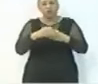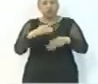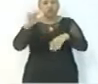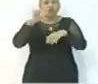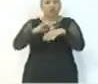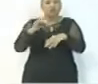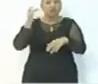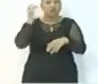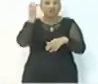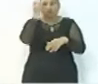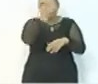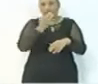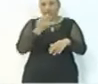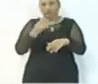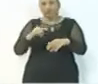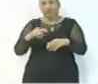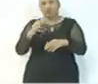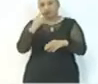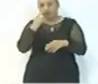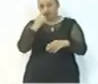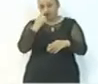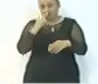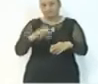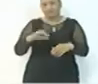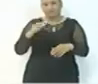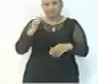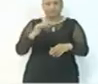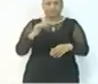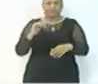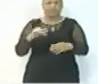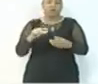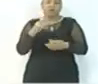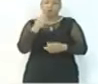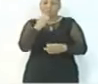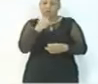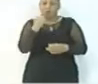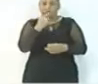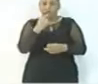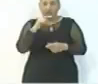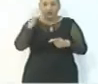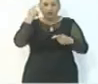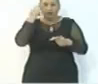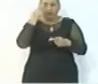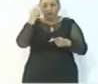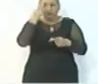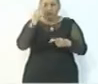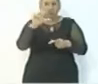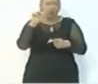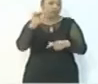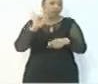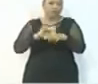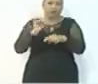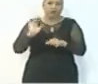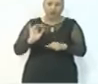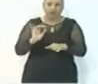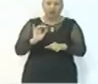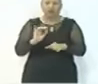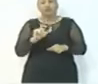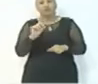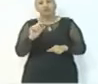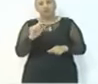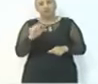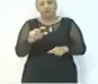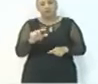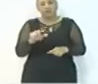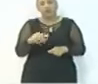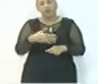tocarse la cara, tocarse la nariz, la boca y los ojitos, que son las principales fuentes por donde se puede contagiar